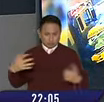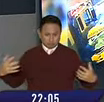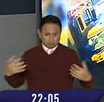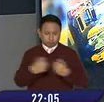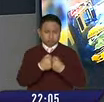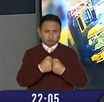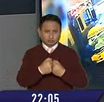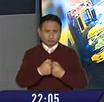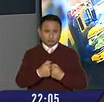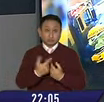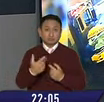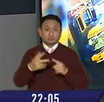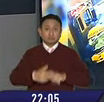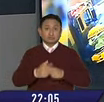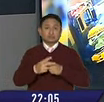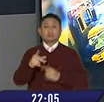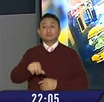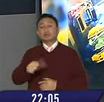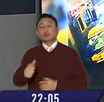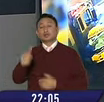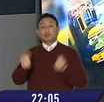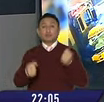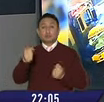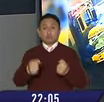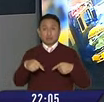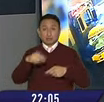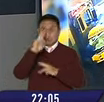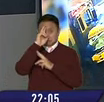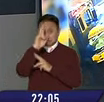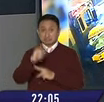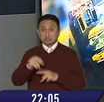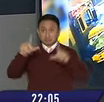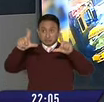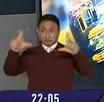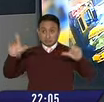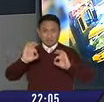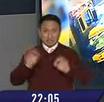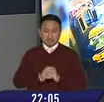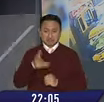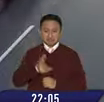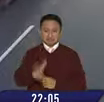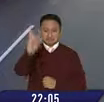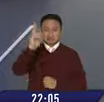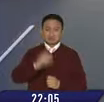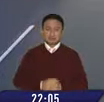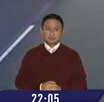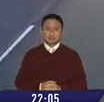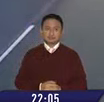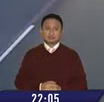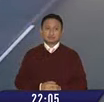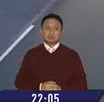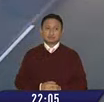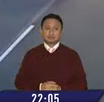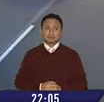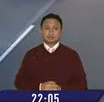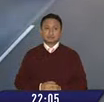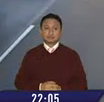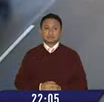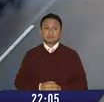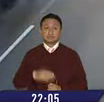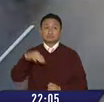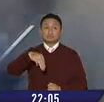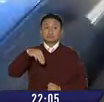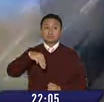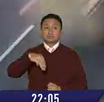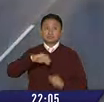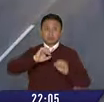que habría sido originado por un vehículo que no respetó la señalética amanecía Este martes